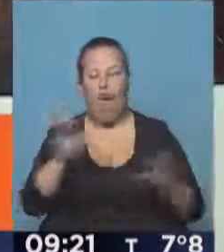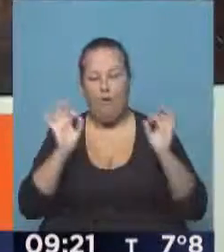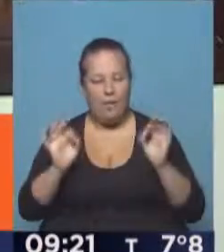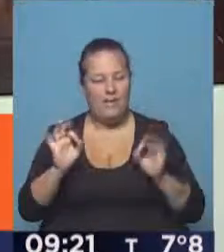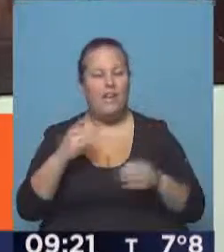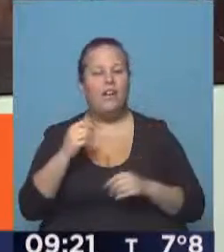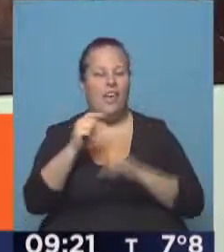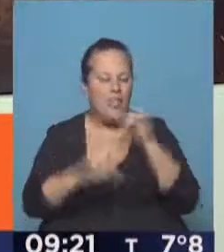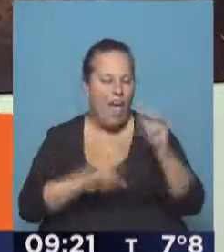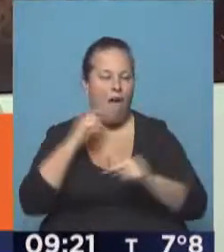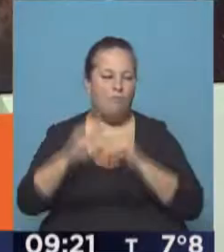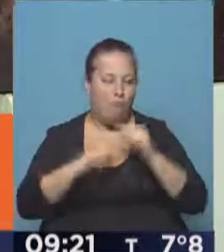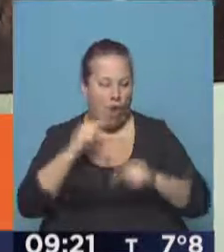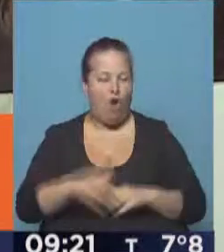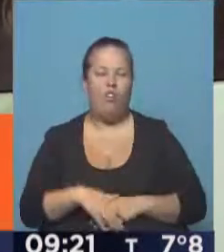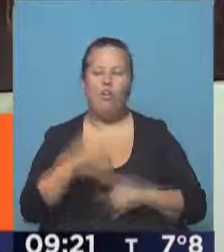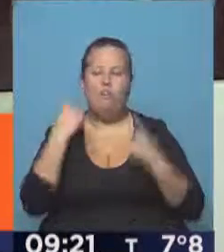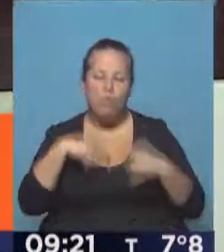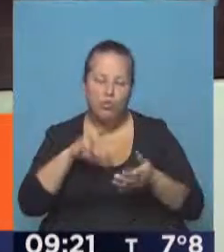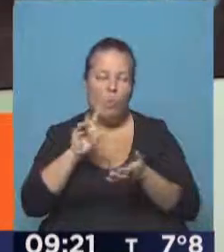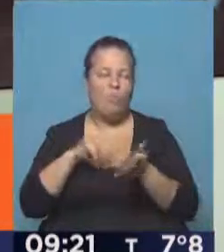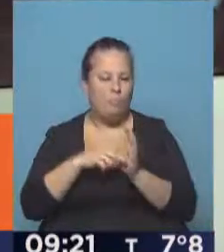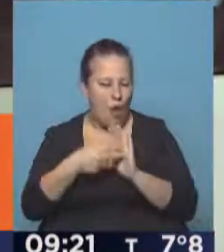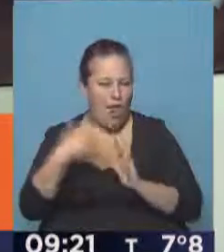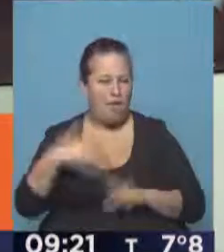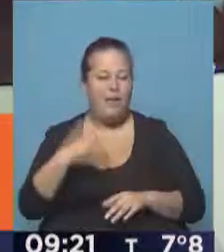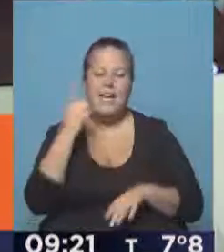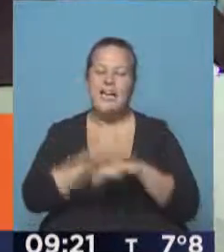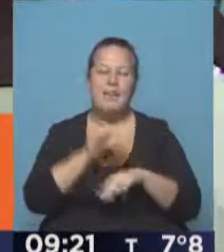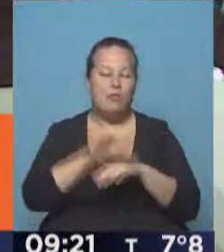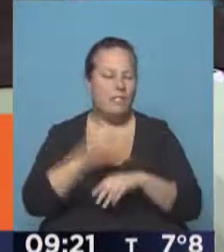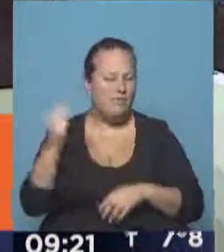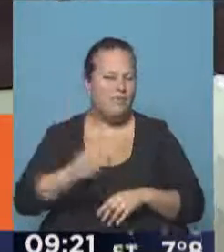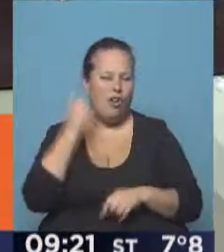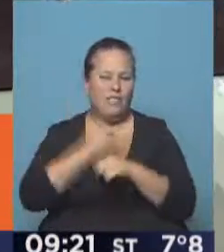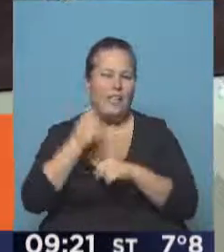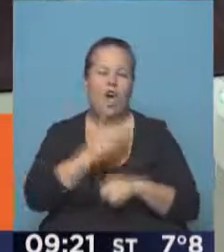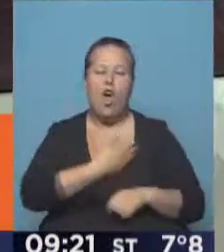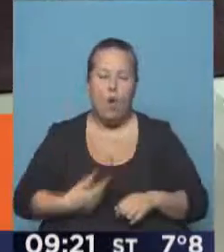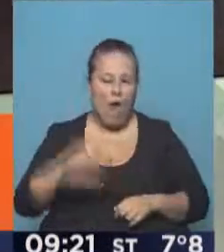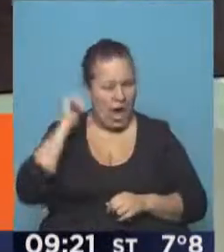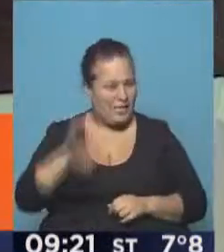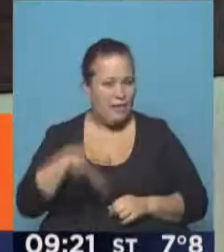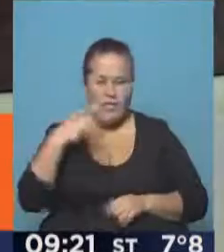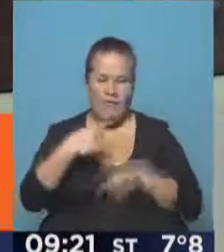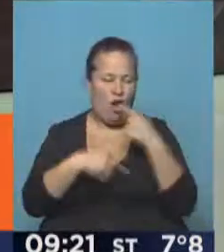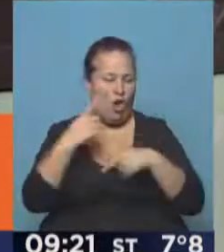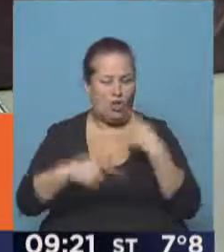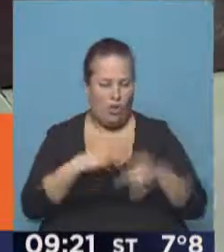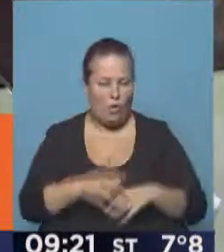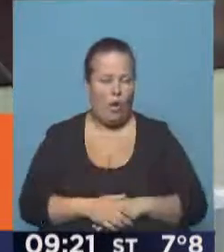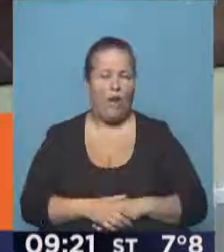Se sale gradualmente, con mucha dificultad y con una responsabilidad fundamental que el gobierno asume y tiene que seguir